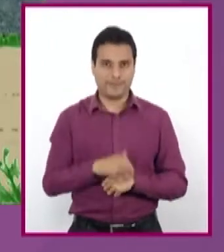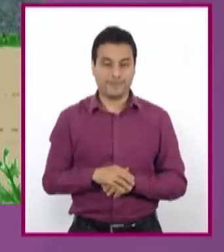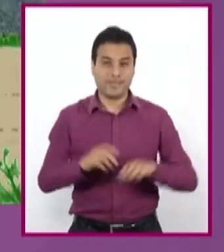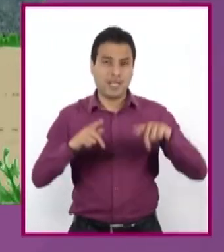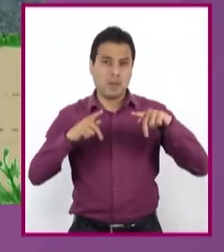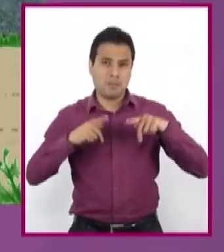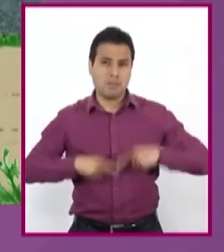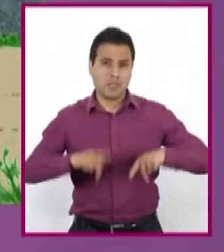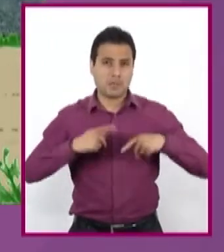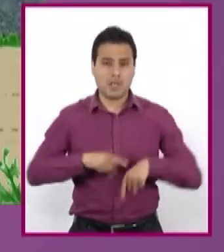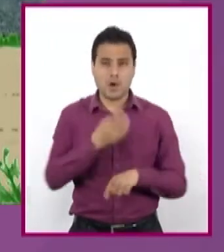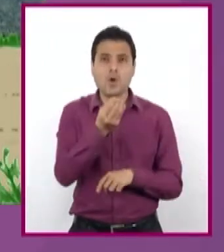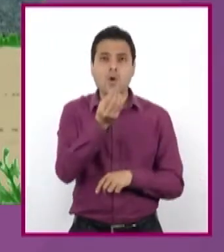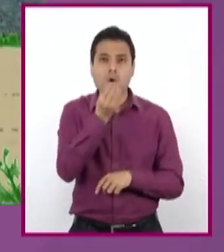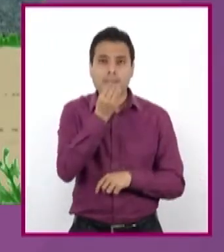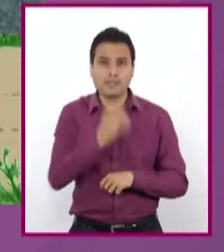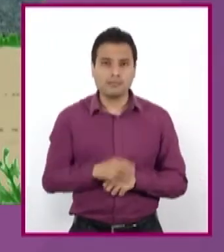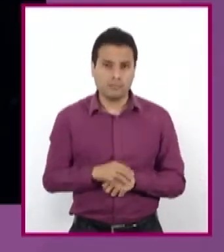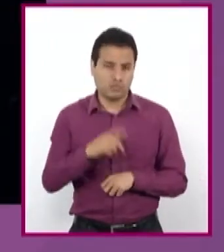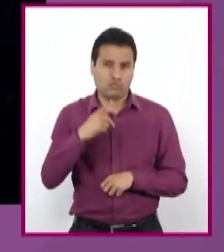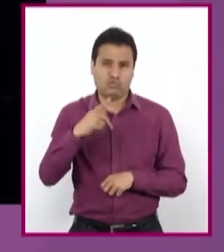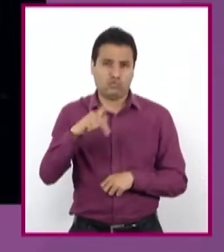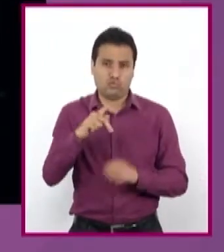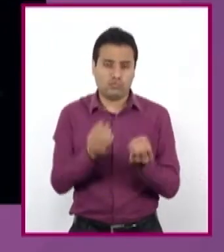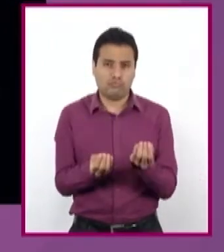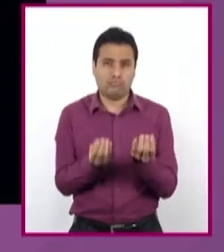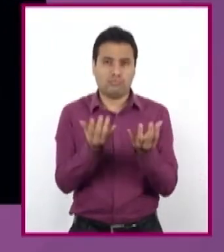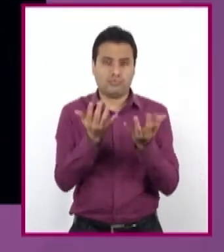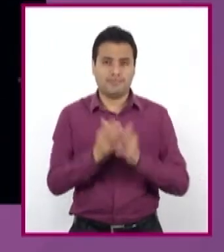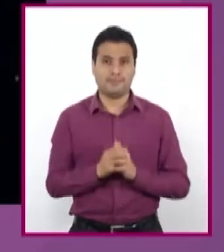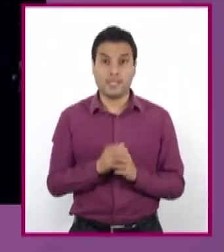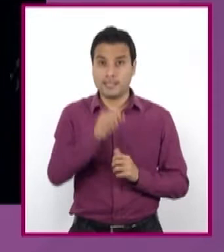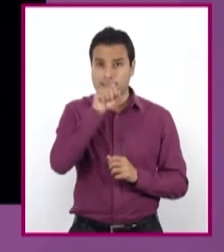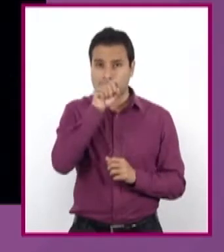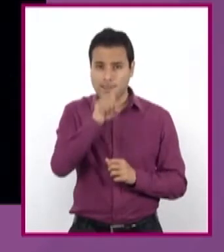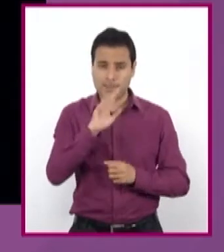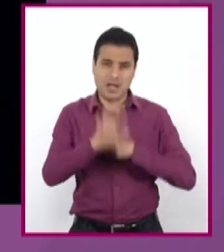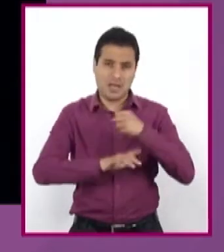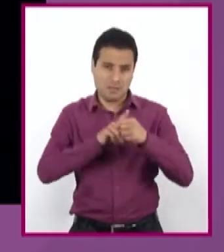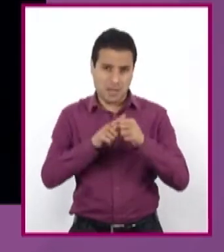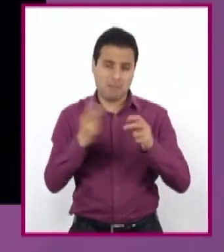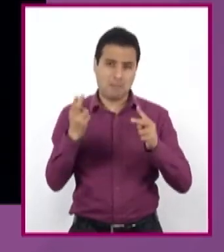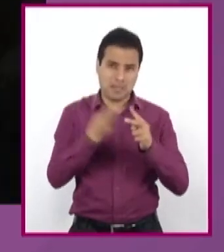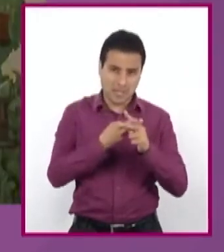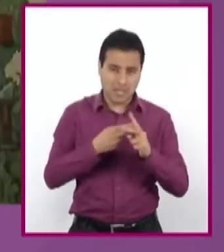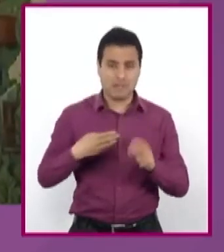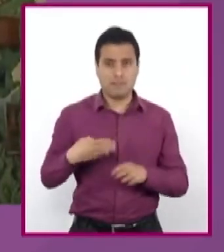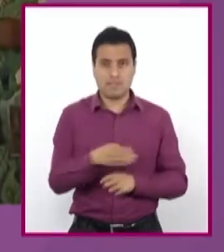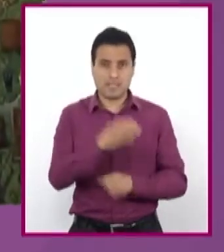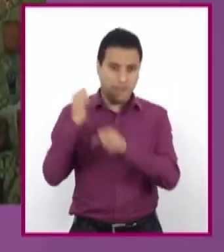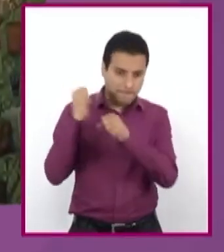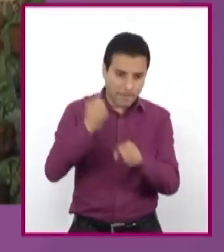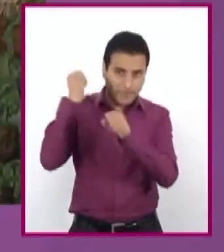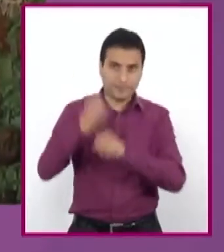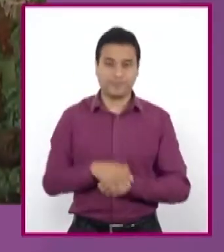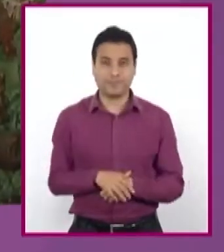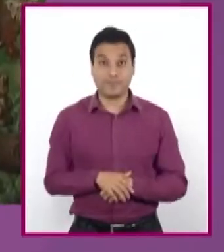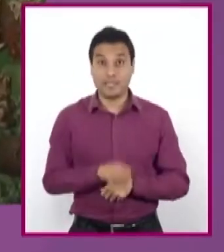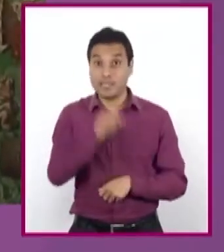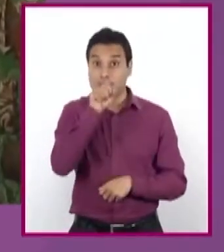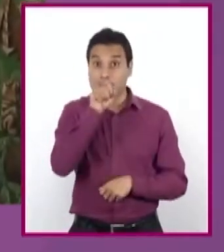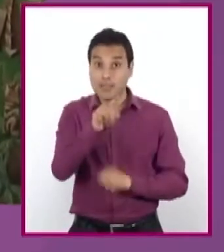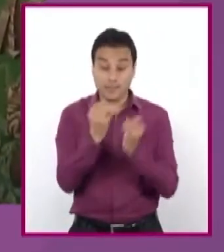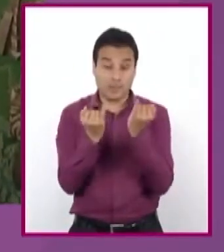alimentaban principalmente de sus cultivos, sin abandonar la práctica de la caza y la pesca. También ejercieron un